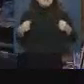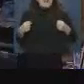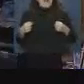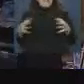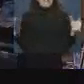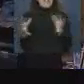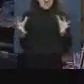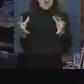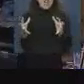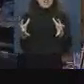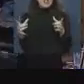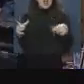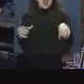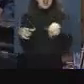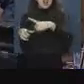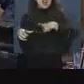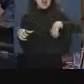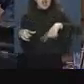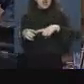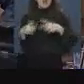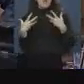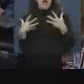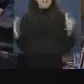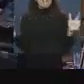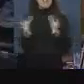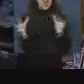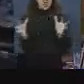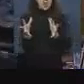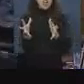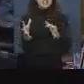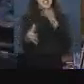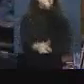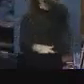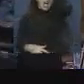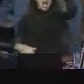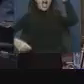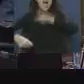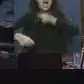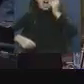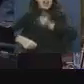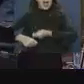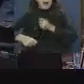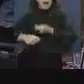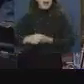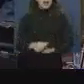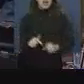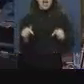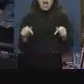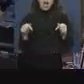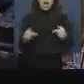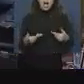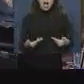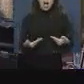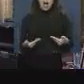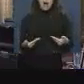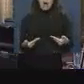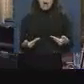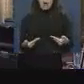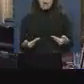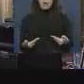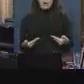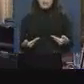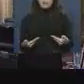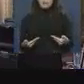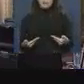región de los lagos estaba llegando la violencia de la araucanía decían algunos hoy día eso eso no es